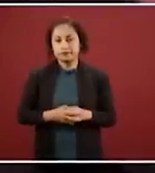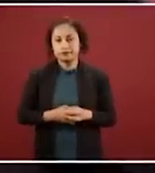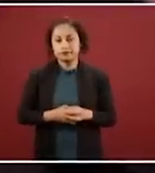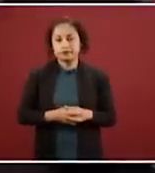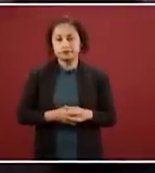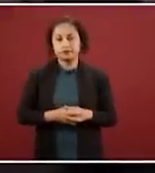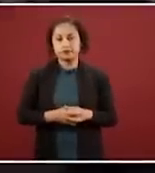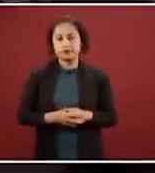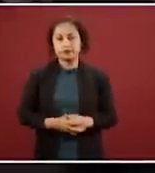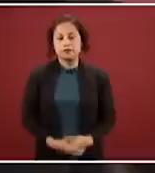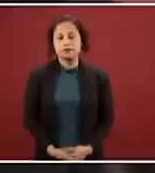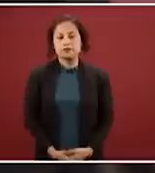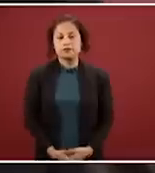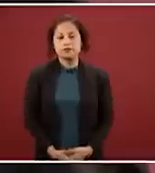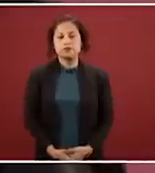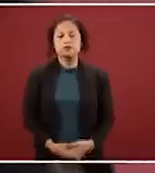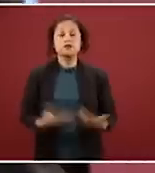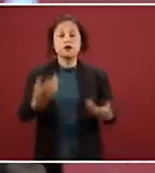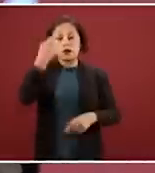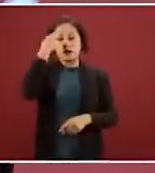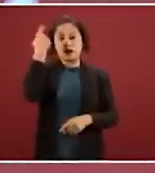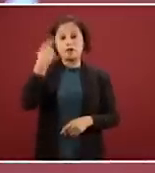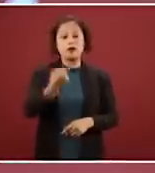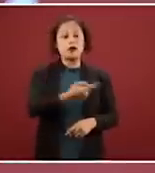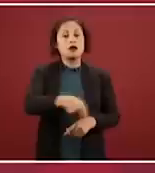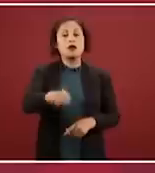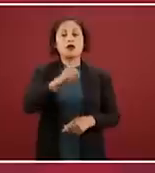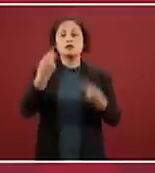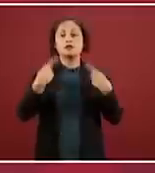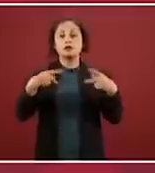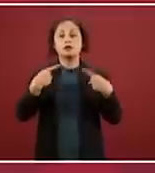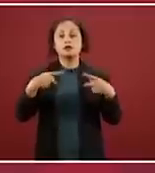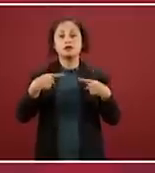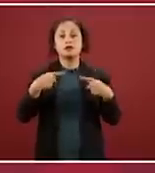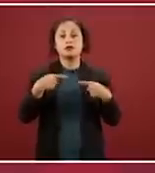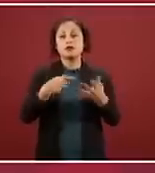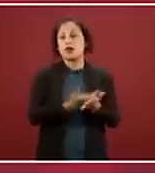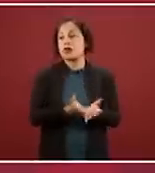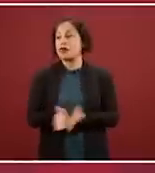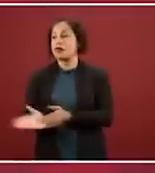y que nadie se vea obligado a tomar el camino de las conductas antisociales.